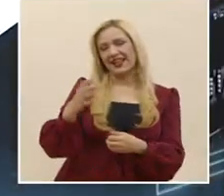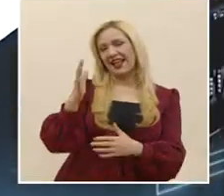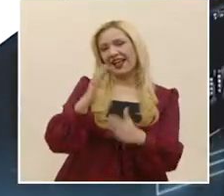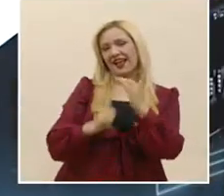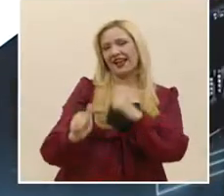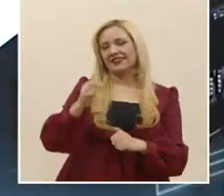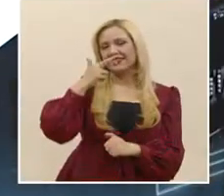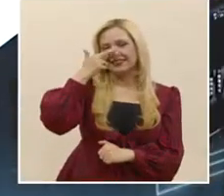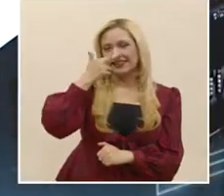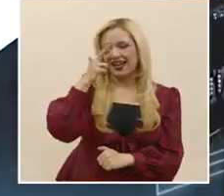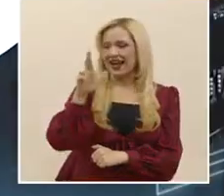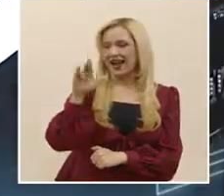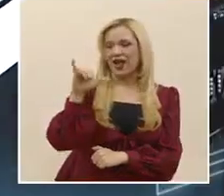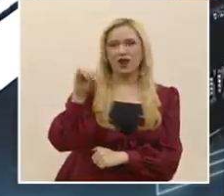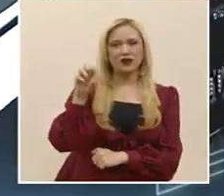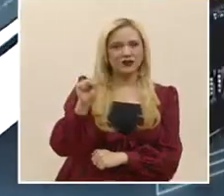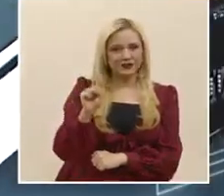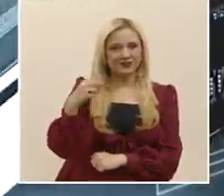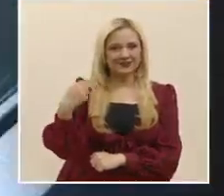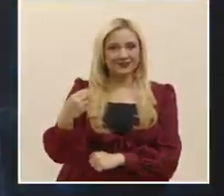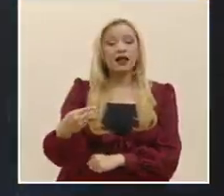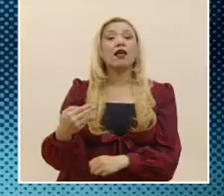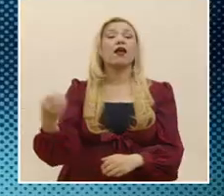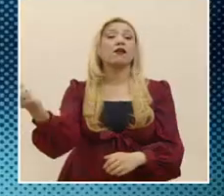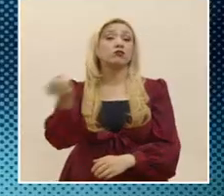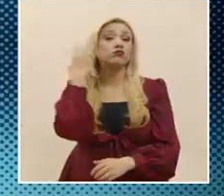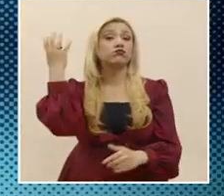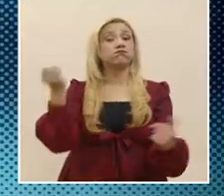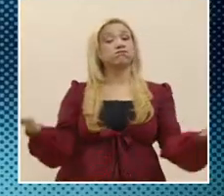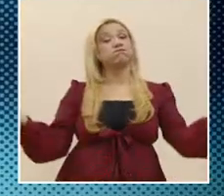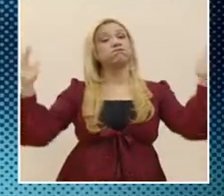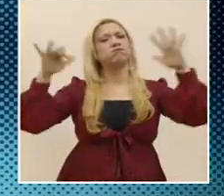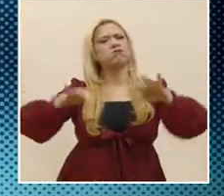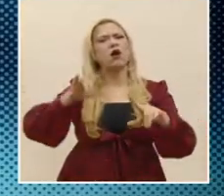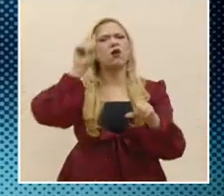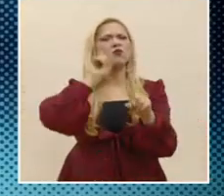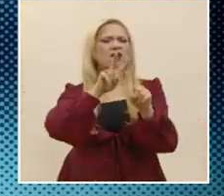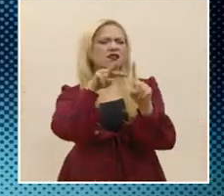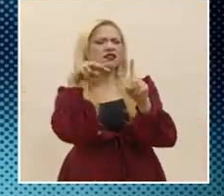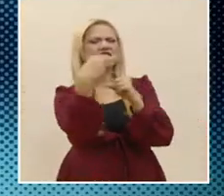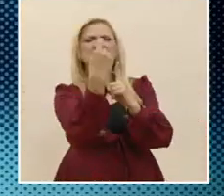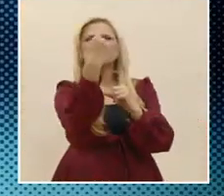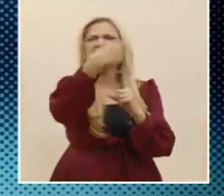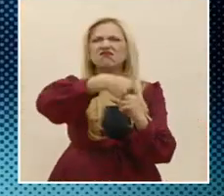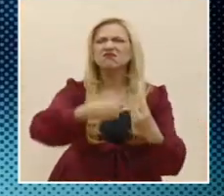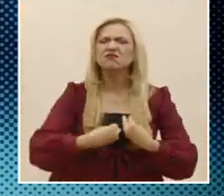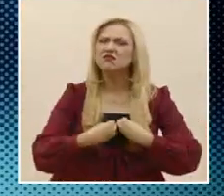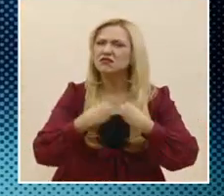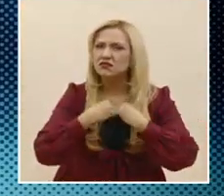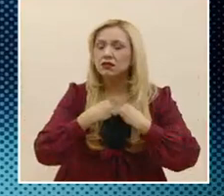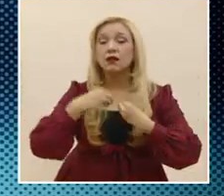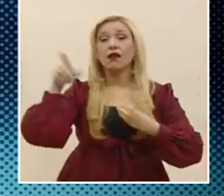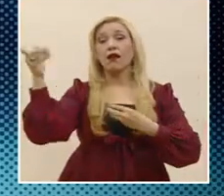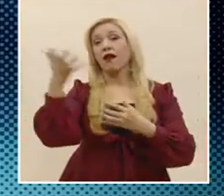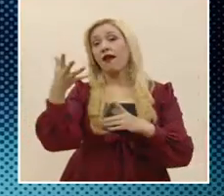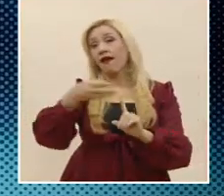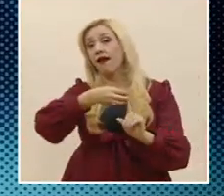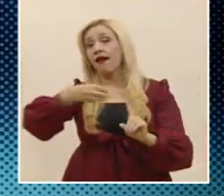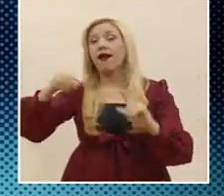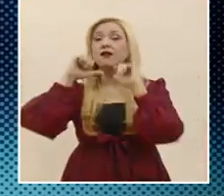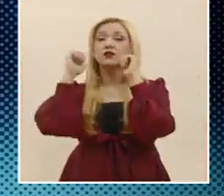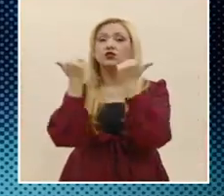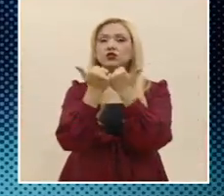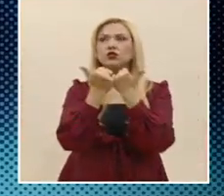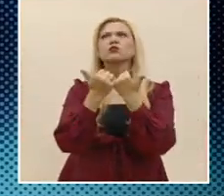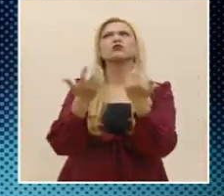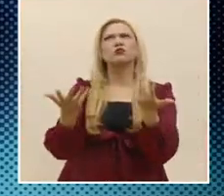Ana Margarita Ríos Farjat, impartió una conferencia magistral sobre justicia con perspectiva de género organizada por la ONG